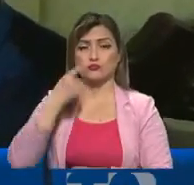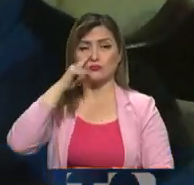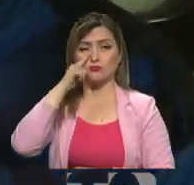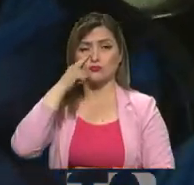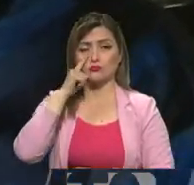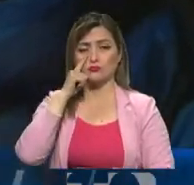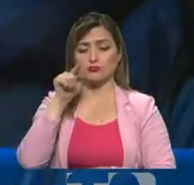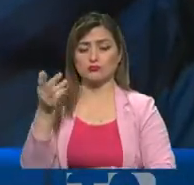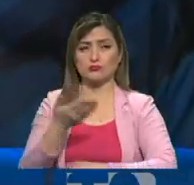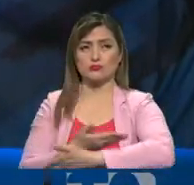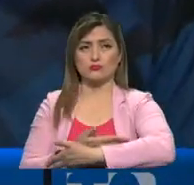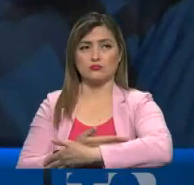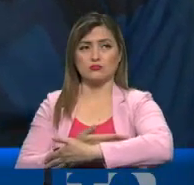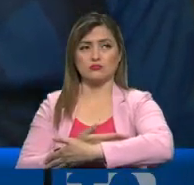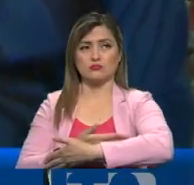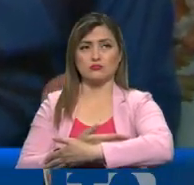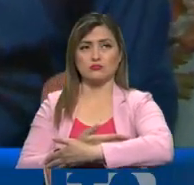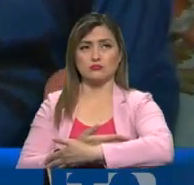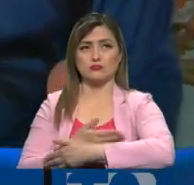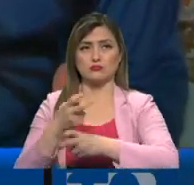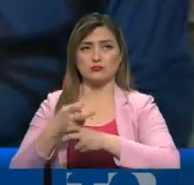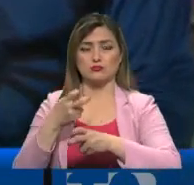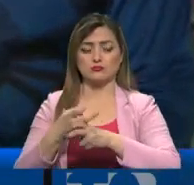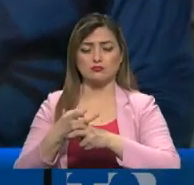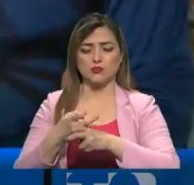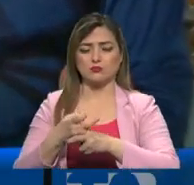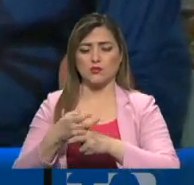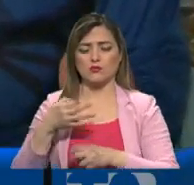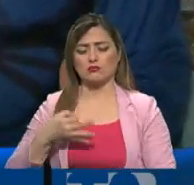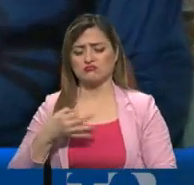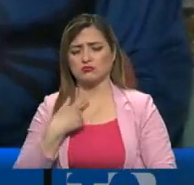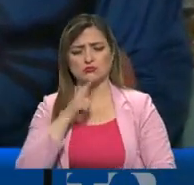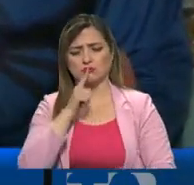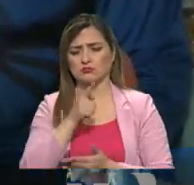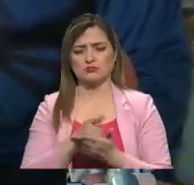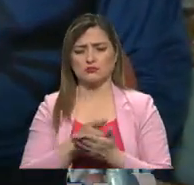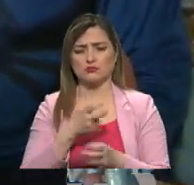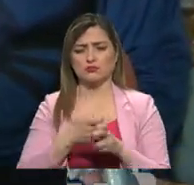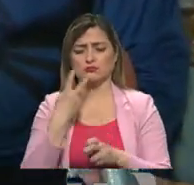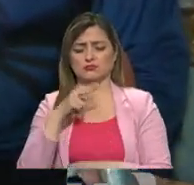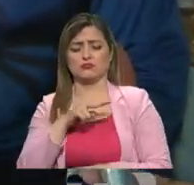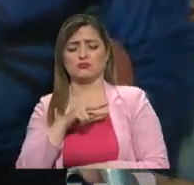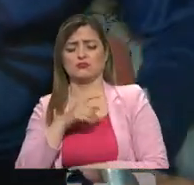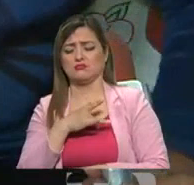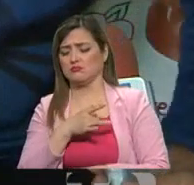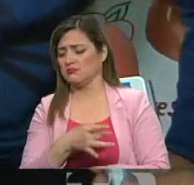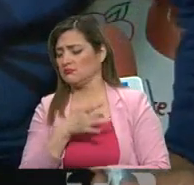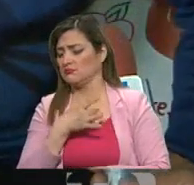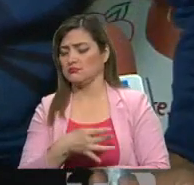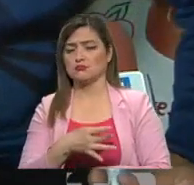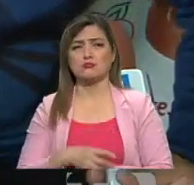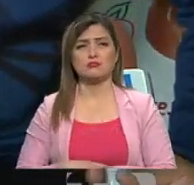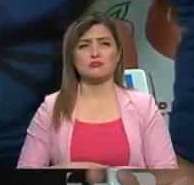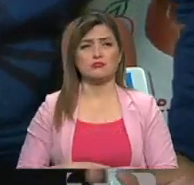está mi bebito. Es muy duro, sinceramente, es muy duro verlo así en el estado que está.